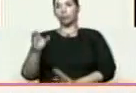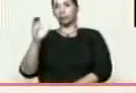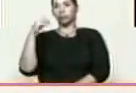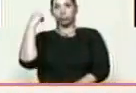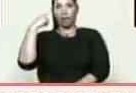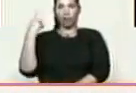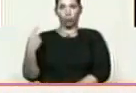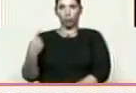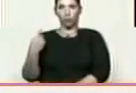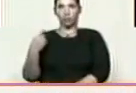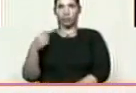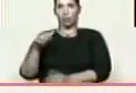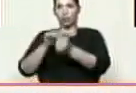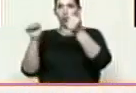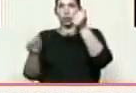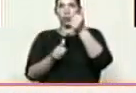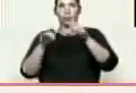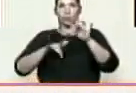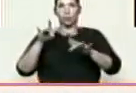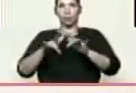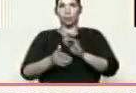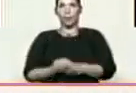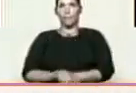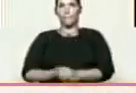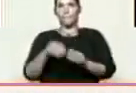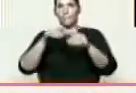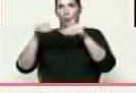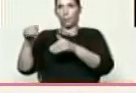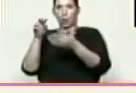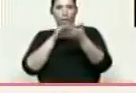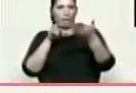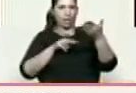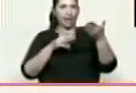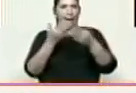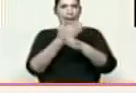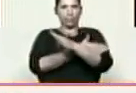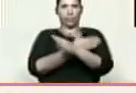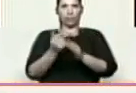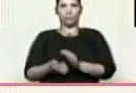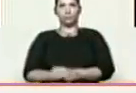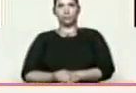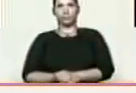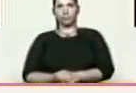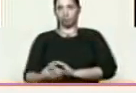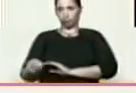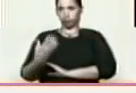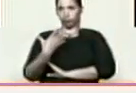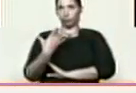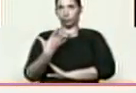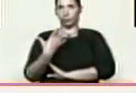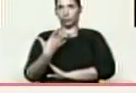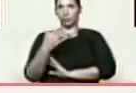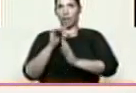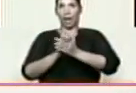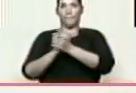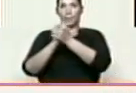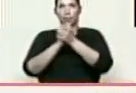subsecretaria. Antes de someter a votación esto, solo voy a leer algo que me pasó un compañero